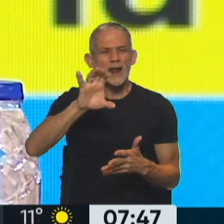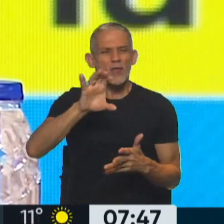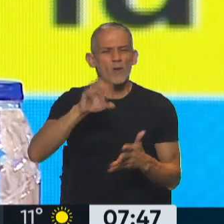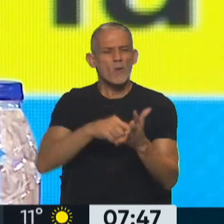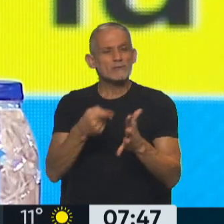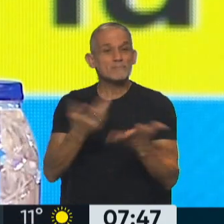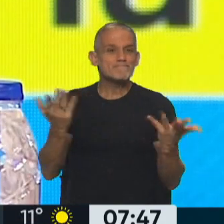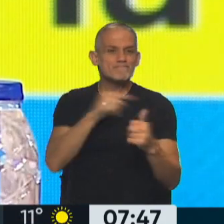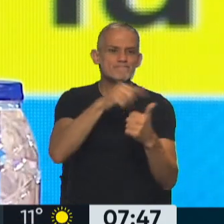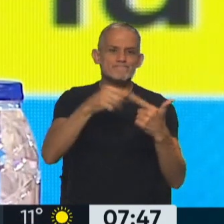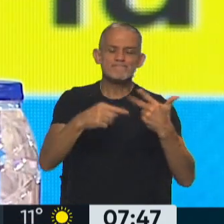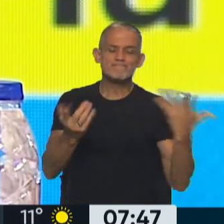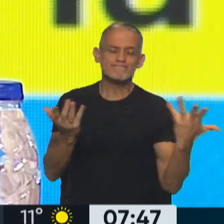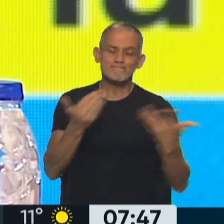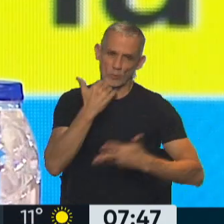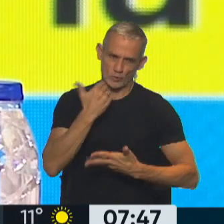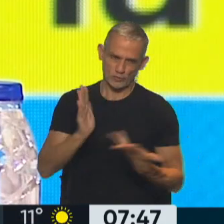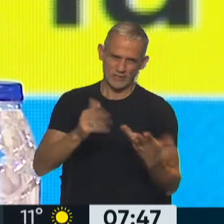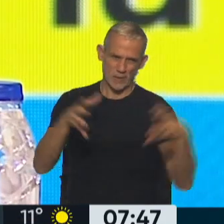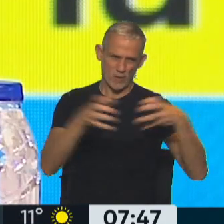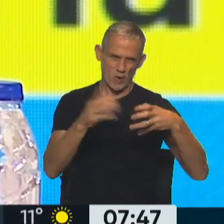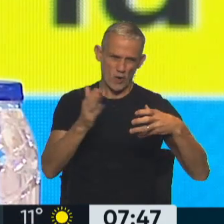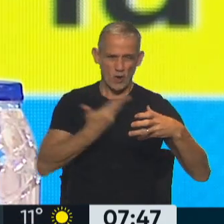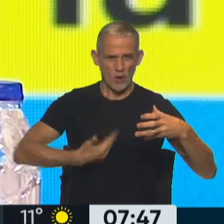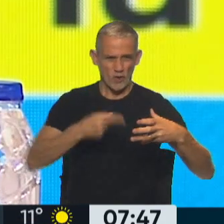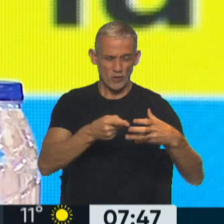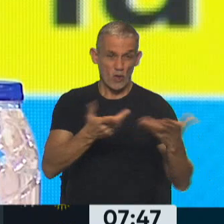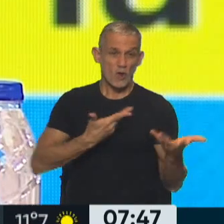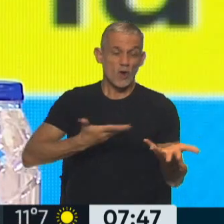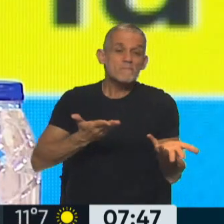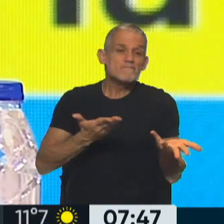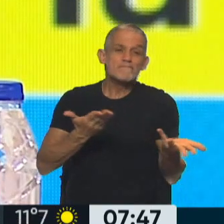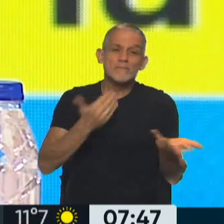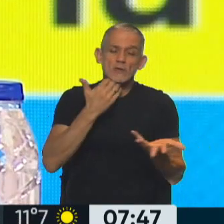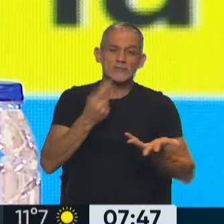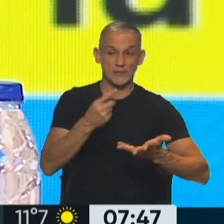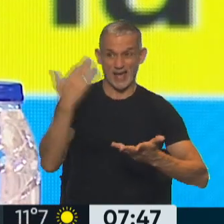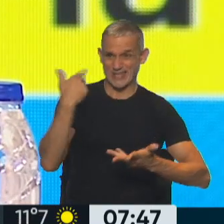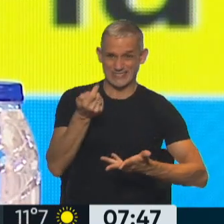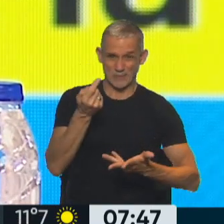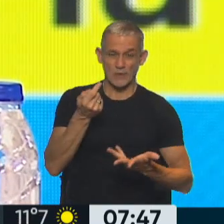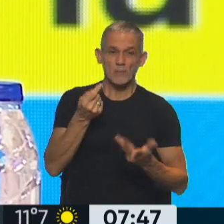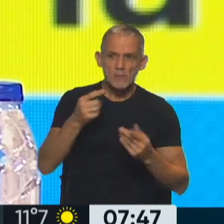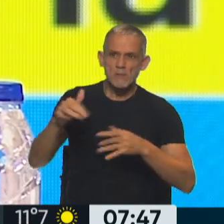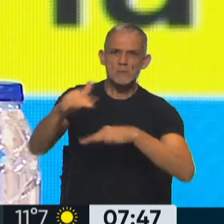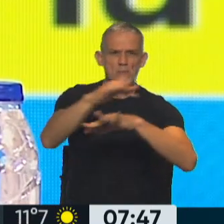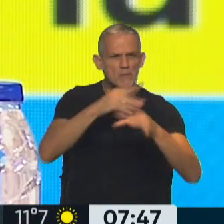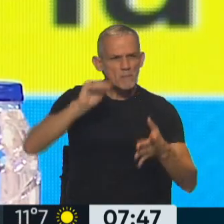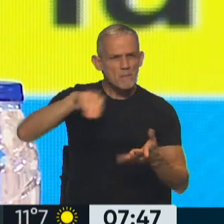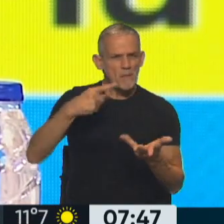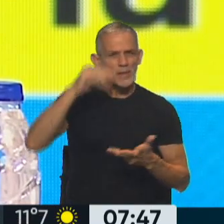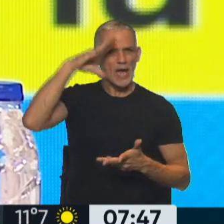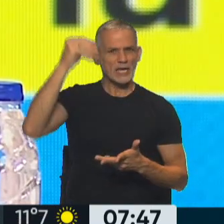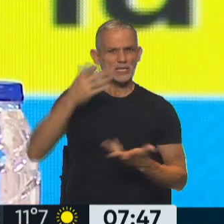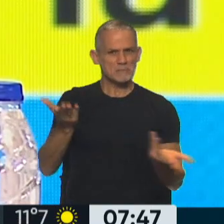la provincia de Buenos Aires Bueno al final abierto en el oficialismo teniendo en cuenta que se empezó a hablar en las últimas horas nuevamente de una Cristina